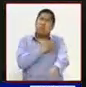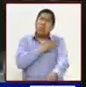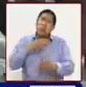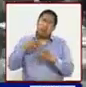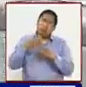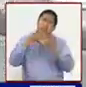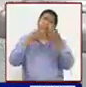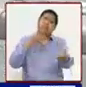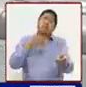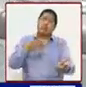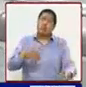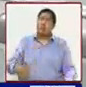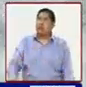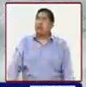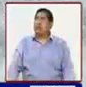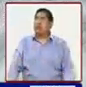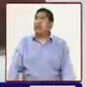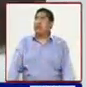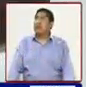2 metros.